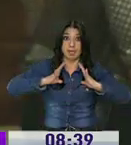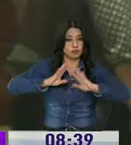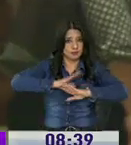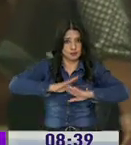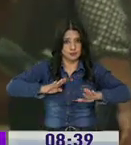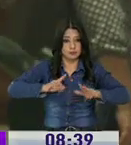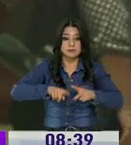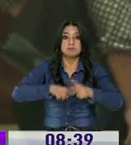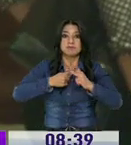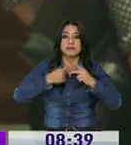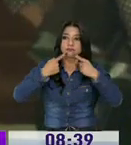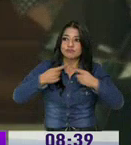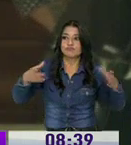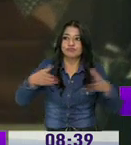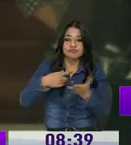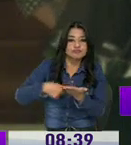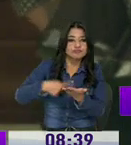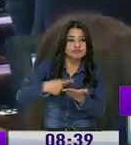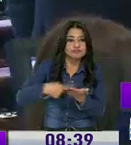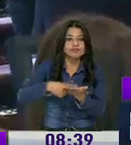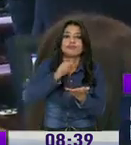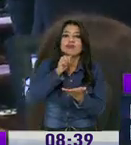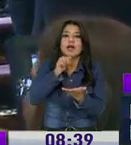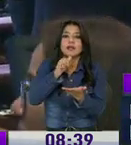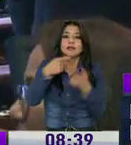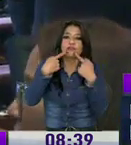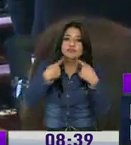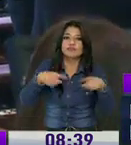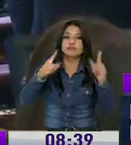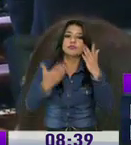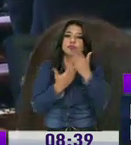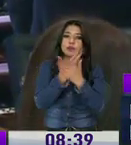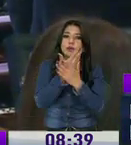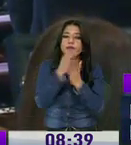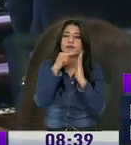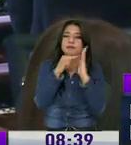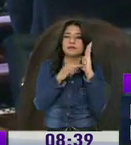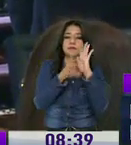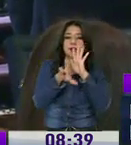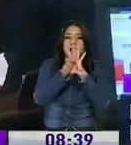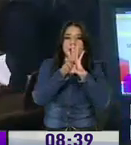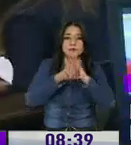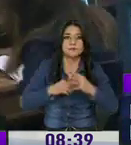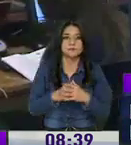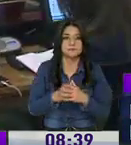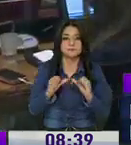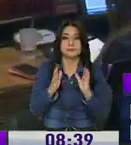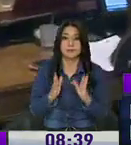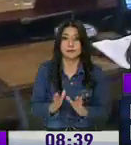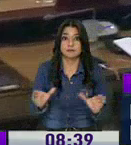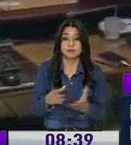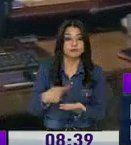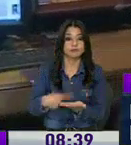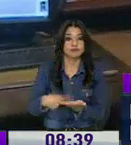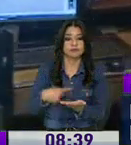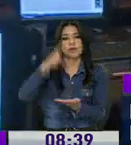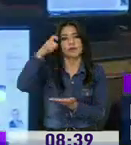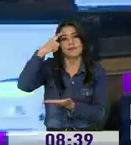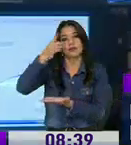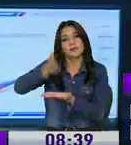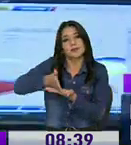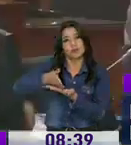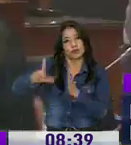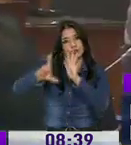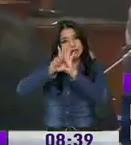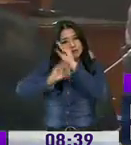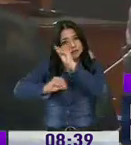para resolver un vacío legal sobre el mecanismo de promulgación de la nueva norma tributaria. Y es que los legisladores, al tratar el veto presidencial de esta